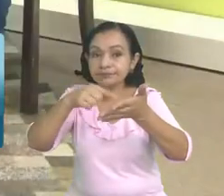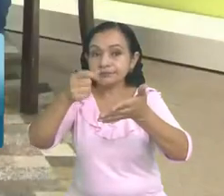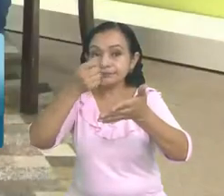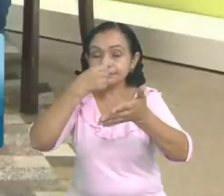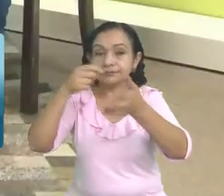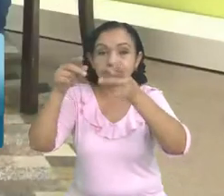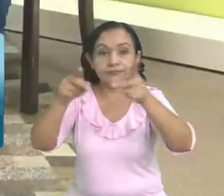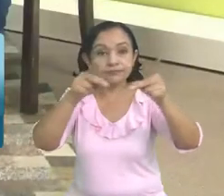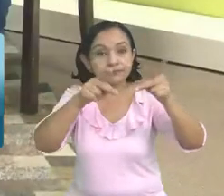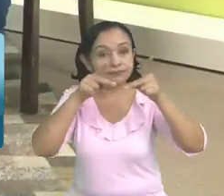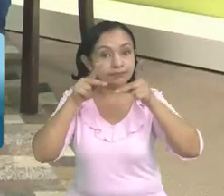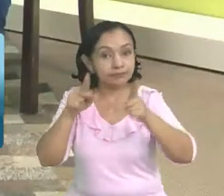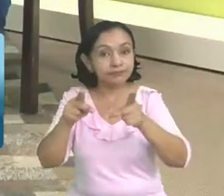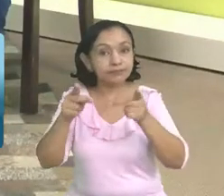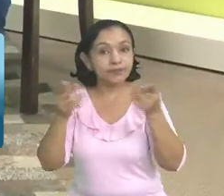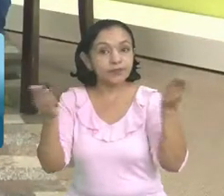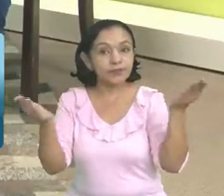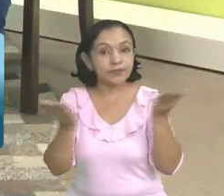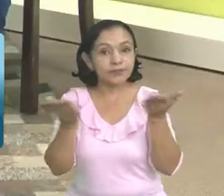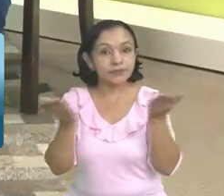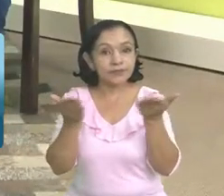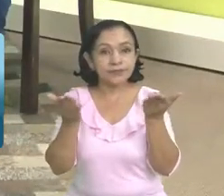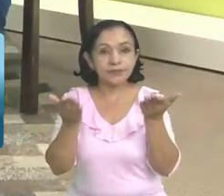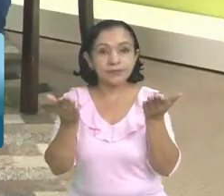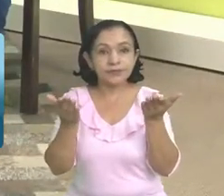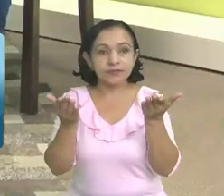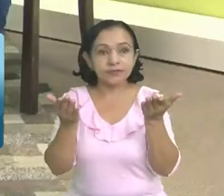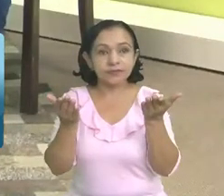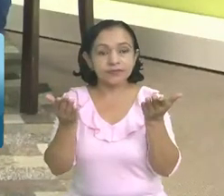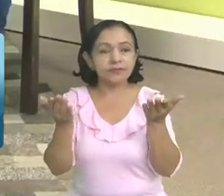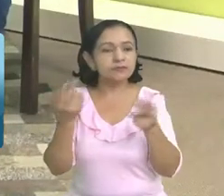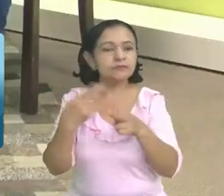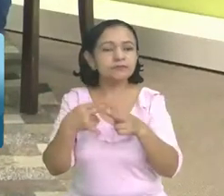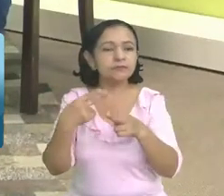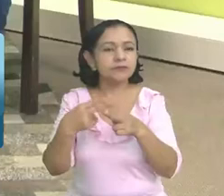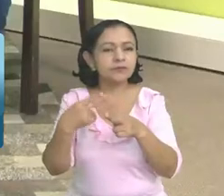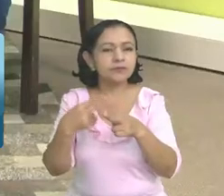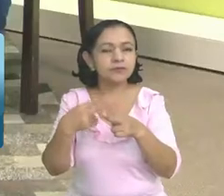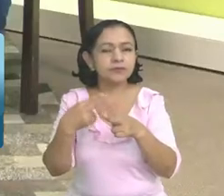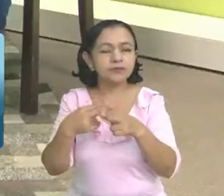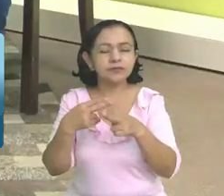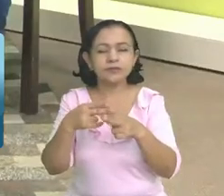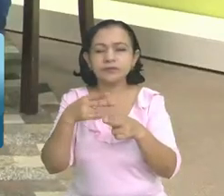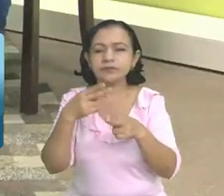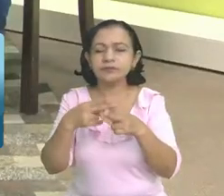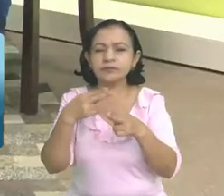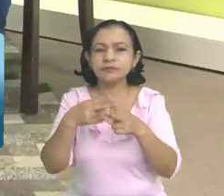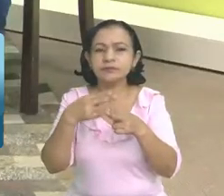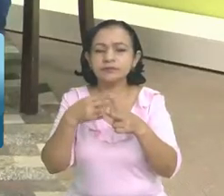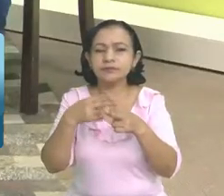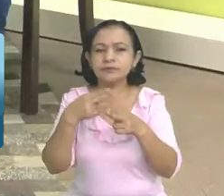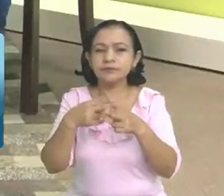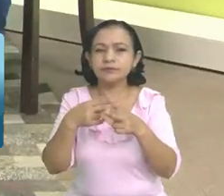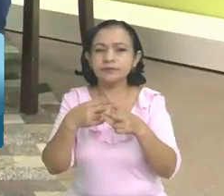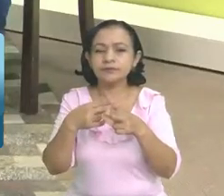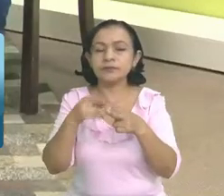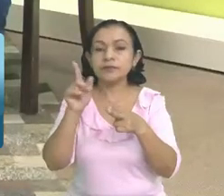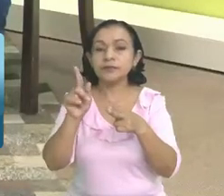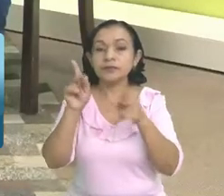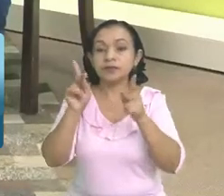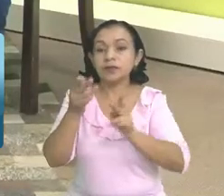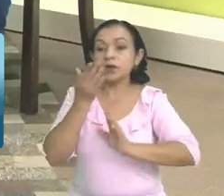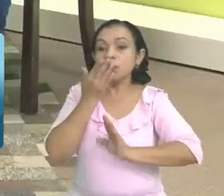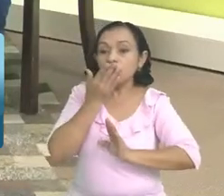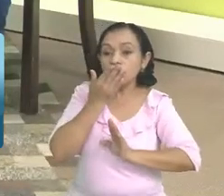pacientes, ¿cómo es que se llama aquellos que tienen mucha tos? ¿Cómo que se llama? Se me fue la palabra. ¿Tuberculosis? Tuberculosis, es un